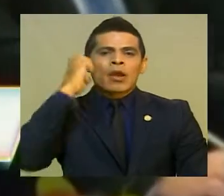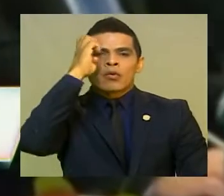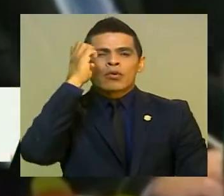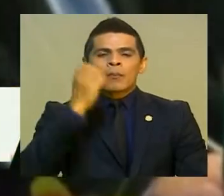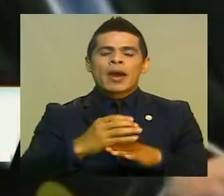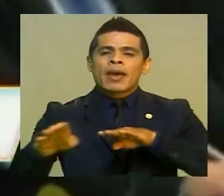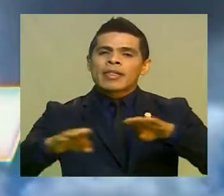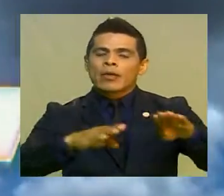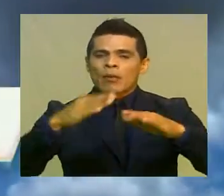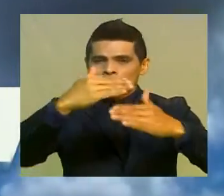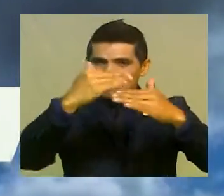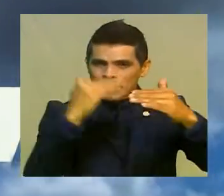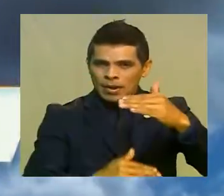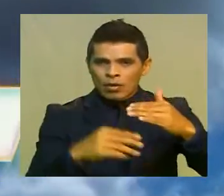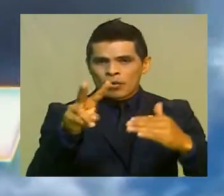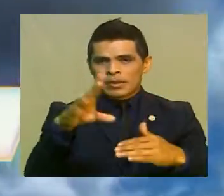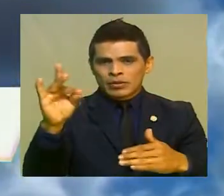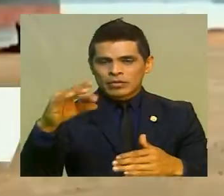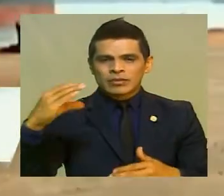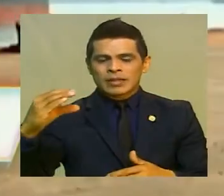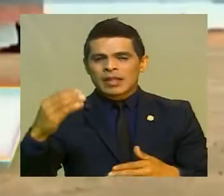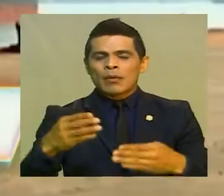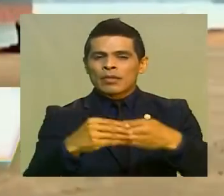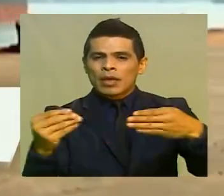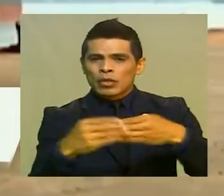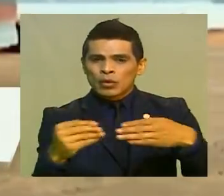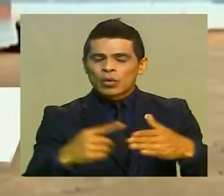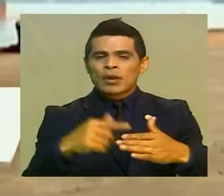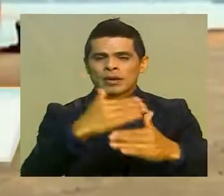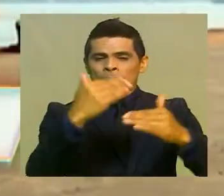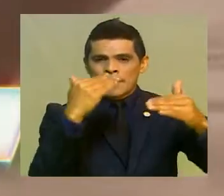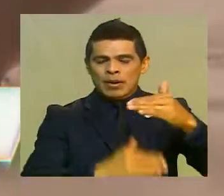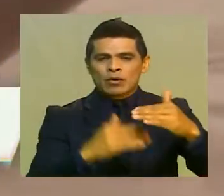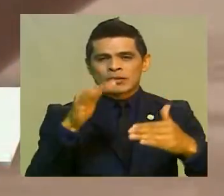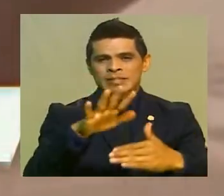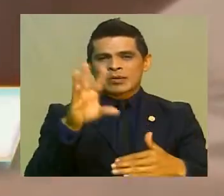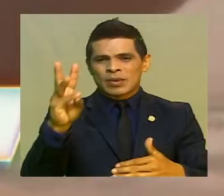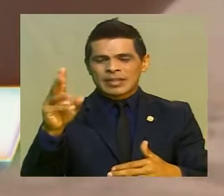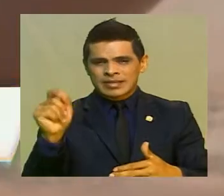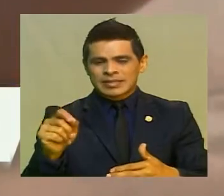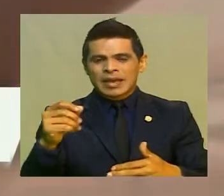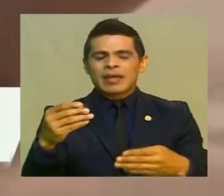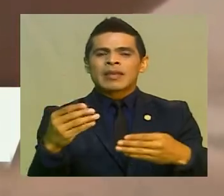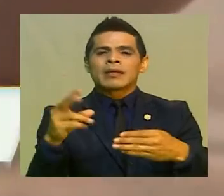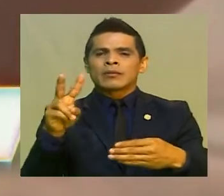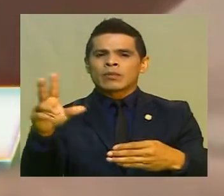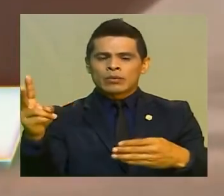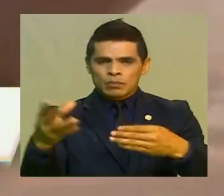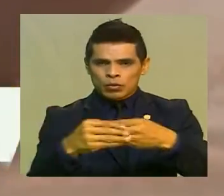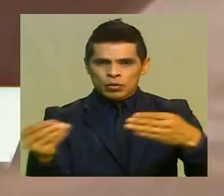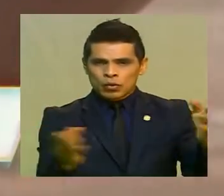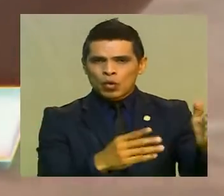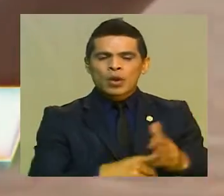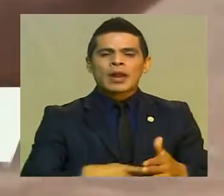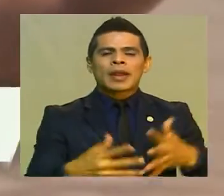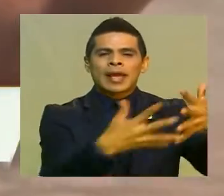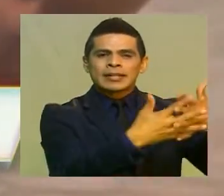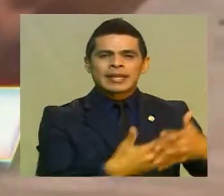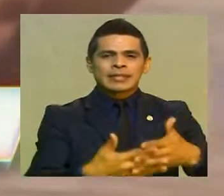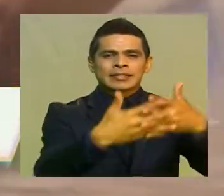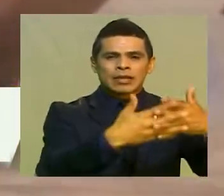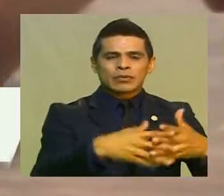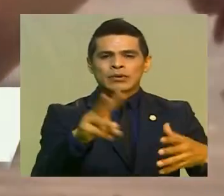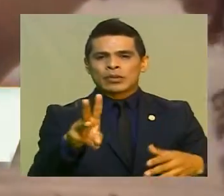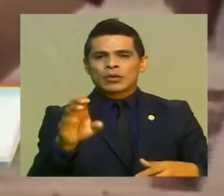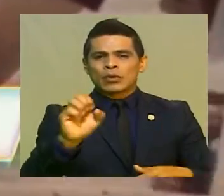este jueves una baja de 28 centavos y se cotizó a 56 52 dólares mientras que el crudo estadounidense west